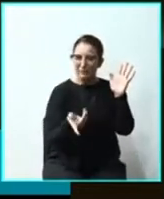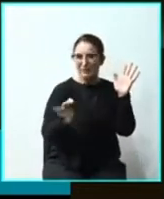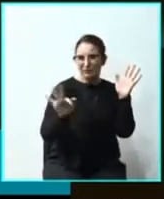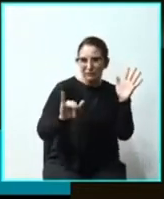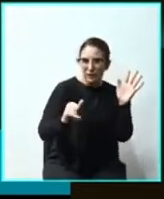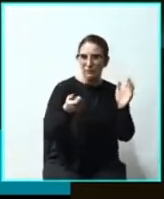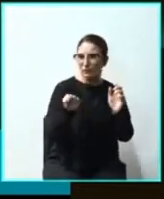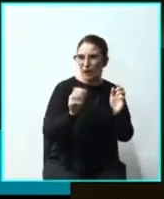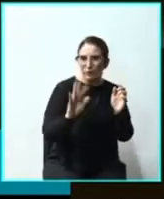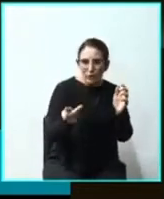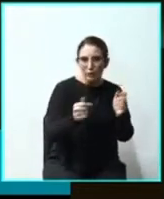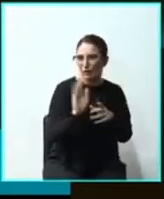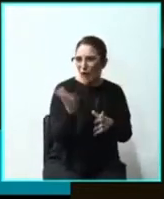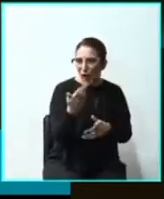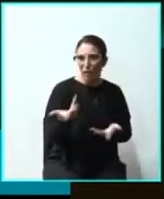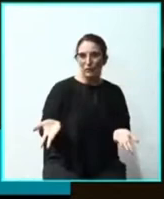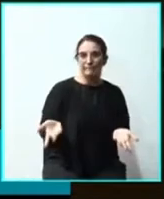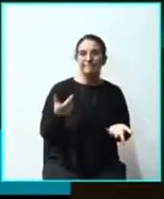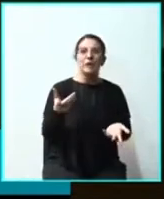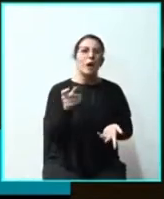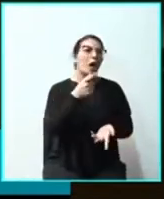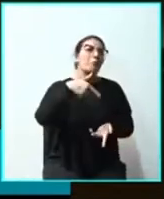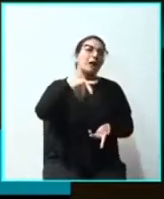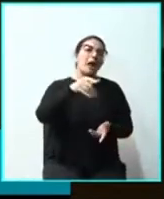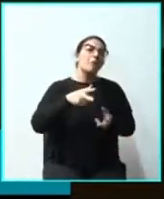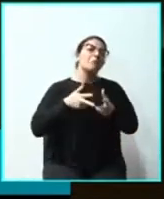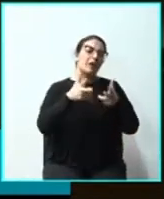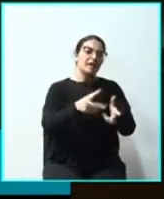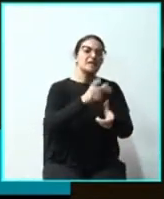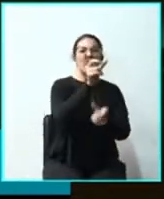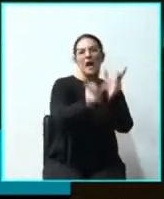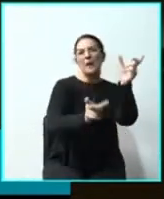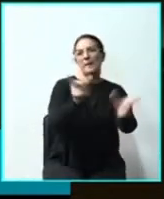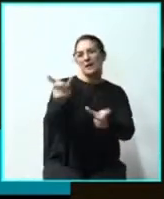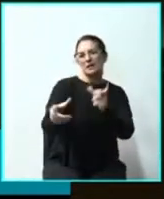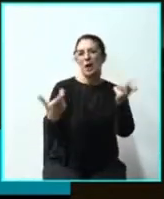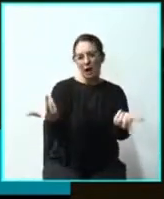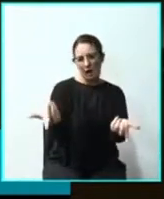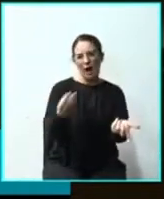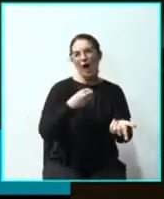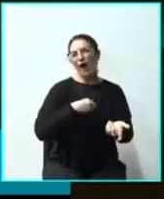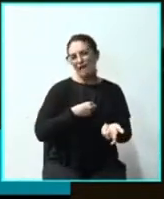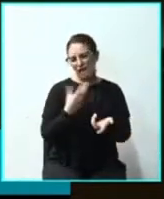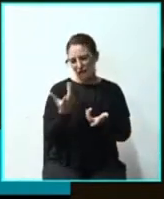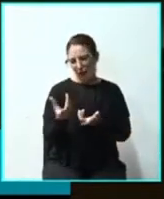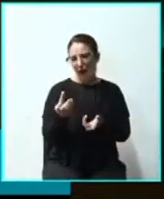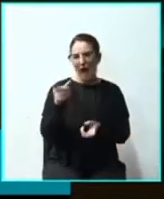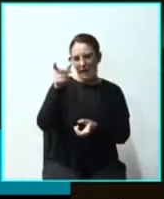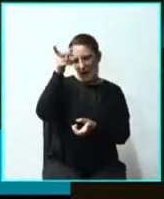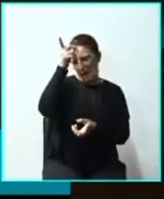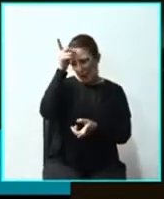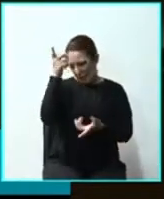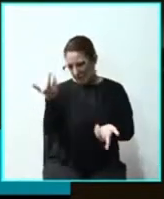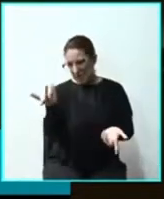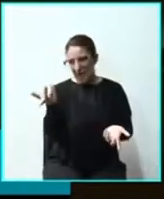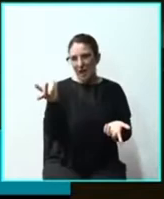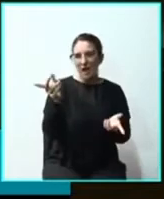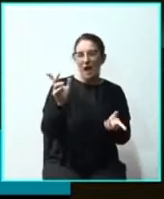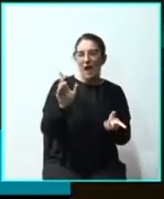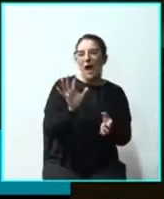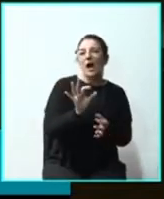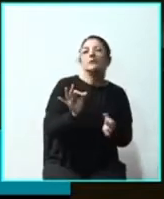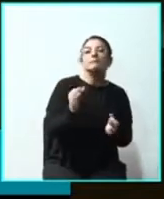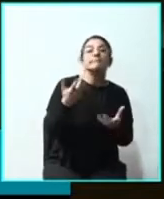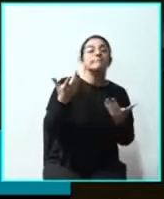Le están diciendo al pueblo que tiene que confiar en los estiuso o en quienes los respaldan políticamente, es decir, en quienes